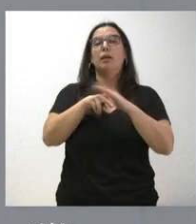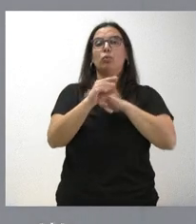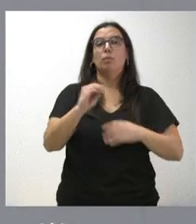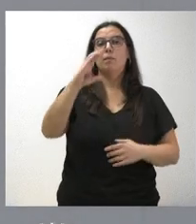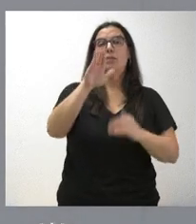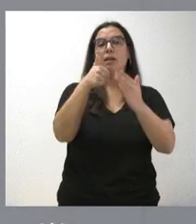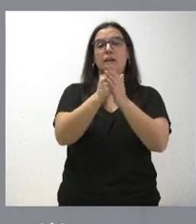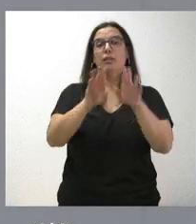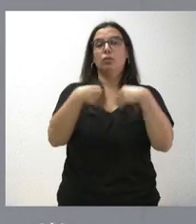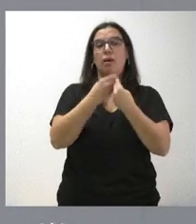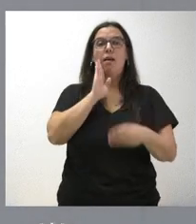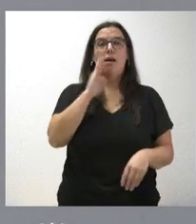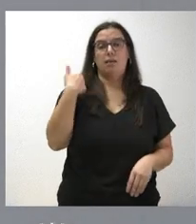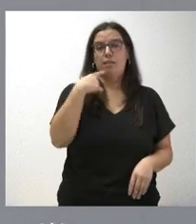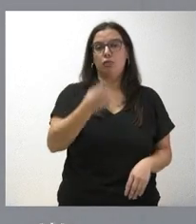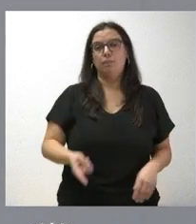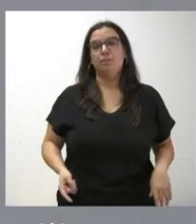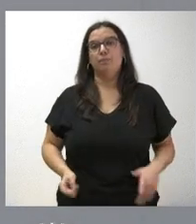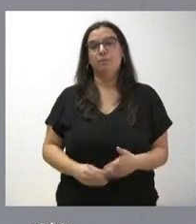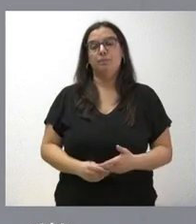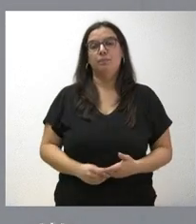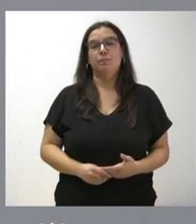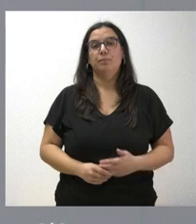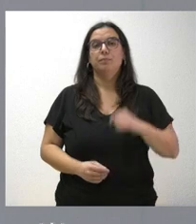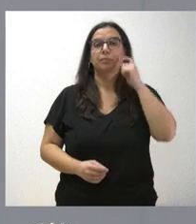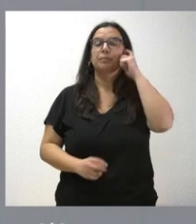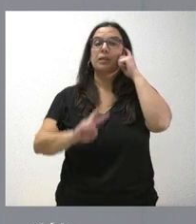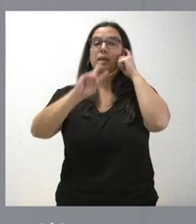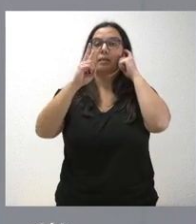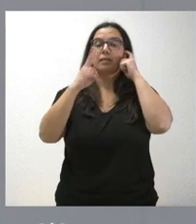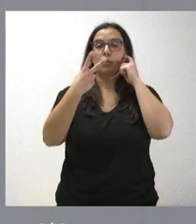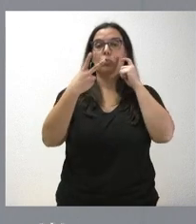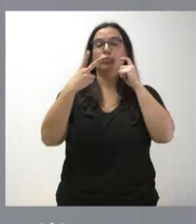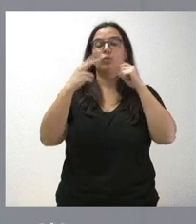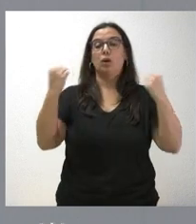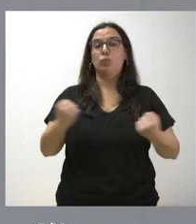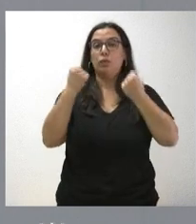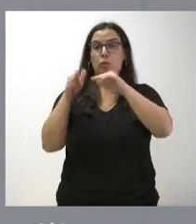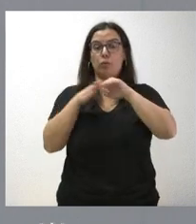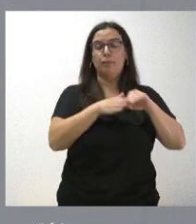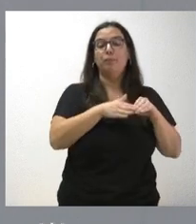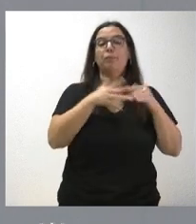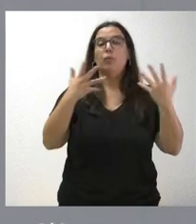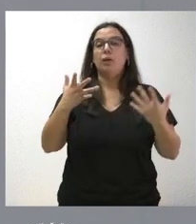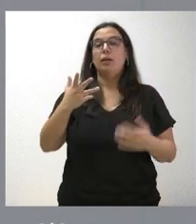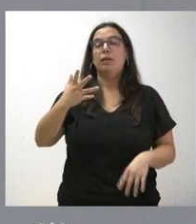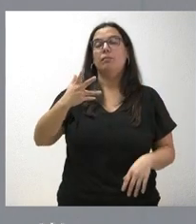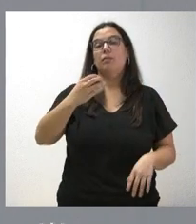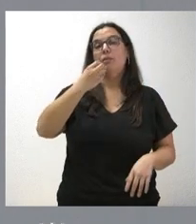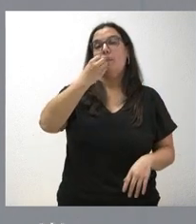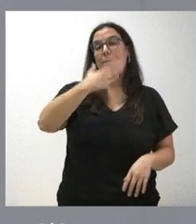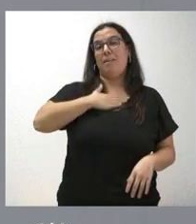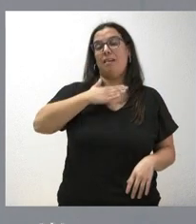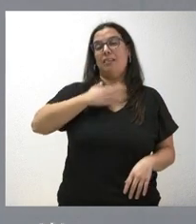alcanzar el importe que les he comentado anteriormente un segundo bloque de actuación es el que tiene que ver con los bienes de interés cultural el